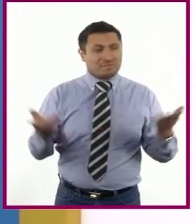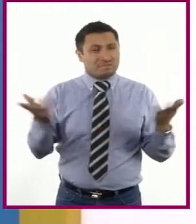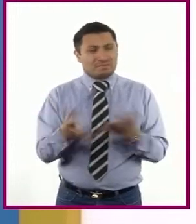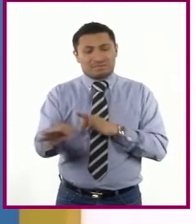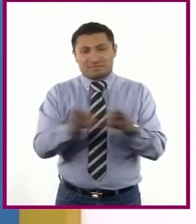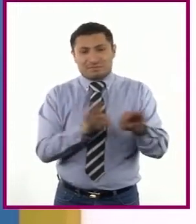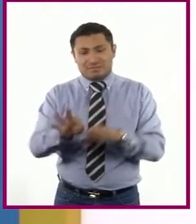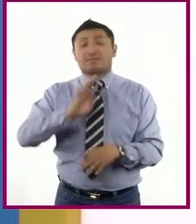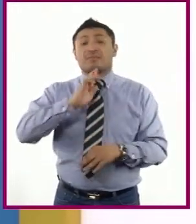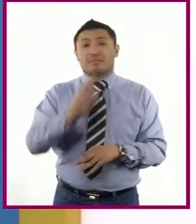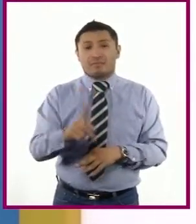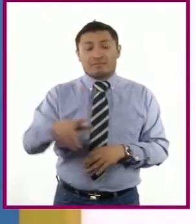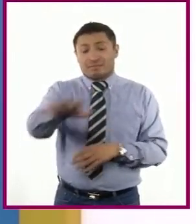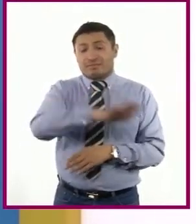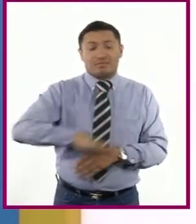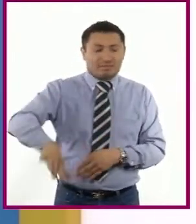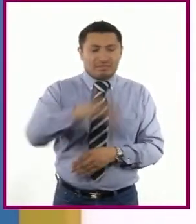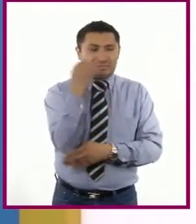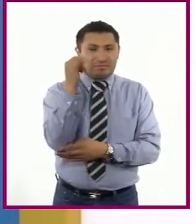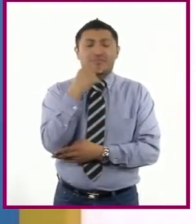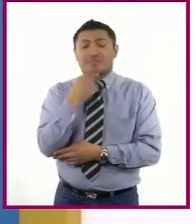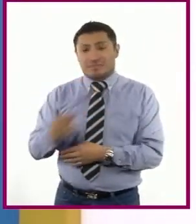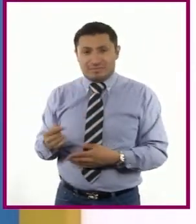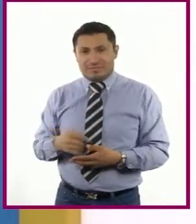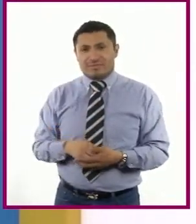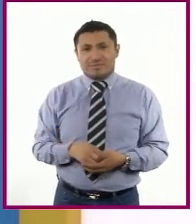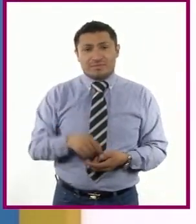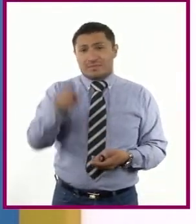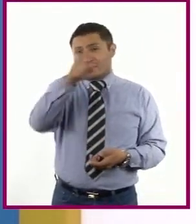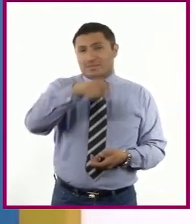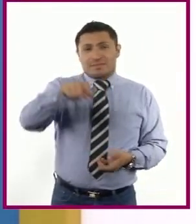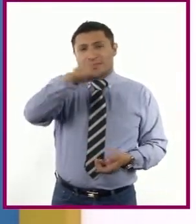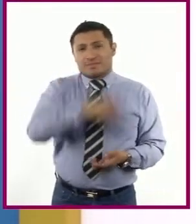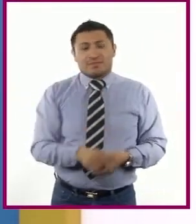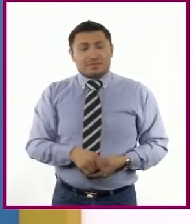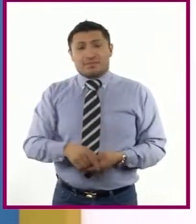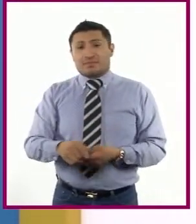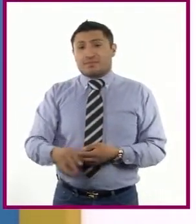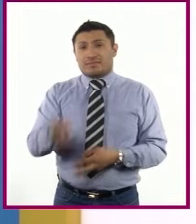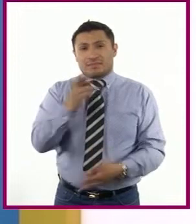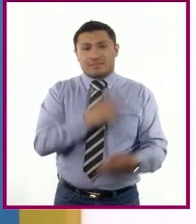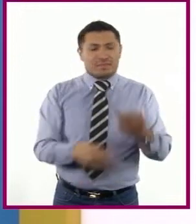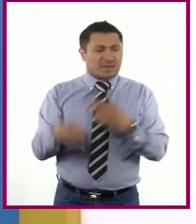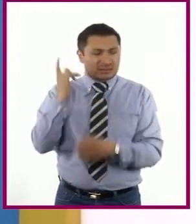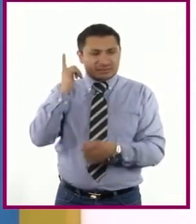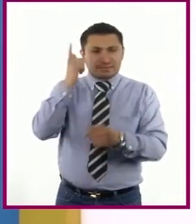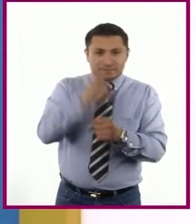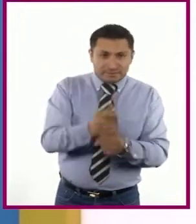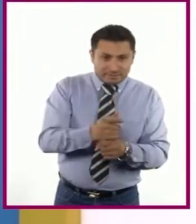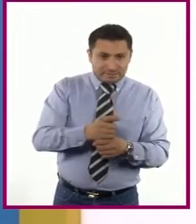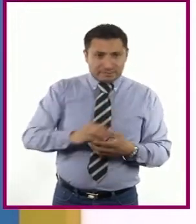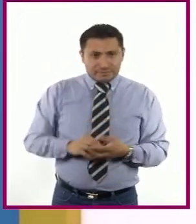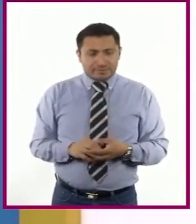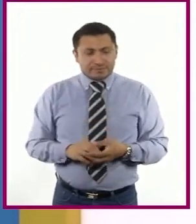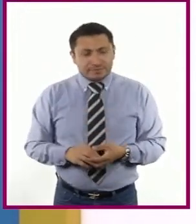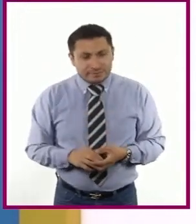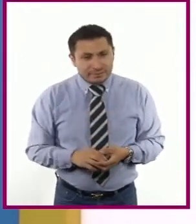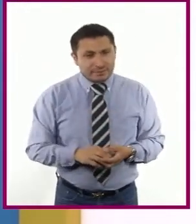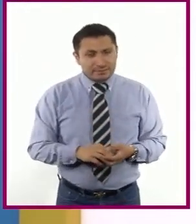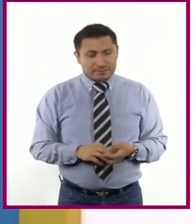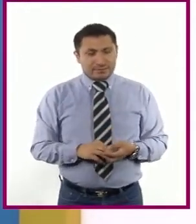trabajo de mejoras en el jardín de niños. Allá en casa, regresen a las estimaciones que hicieron al inicio del